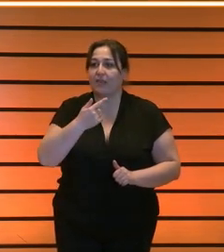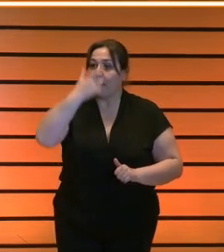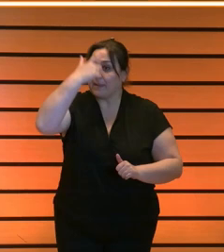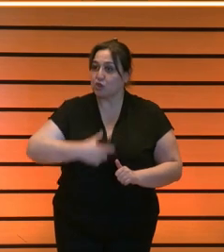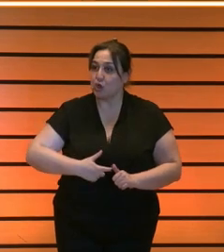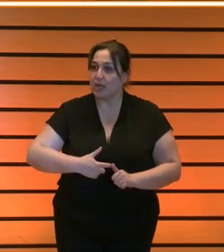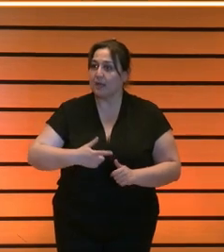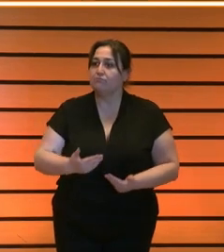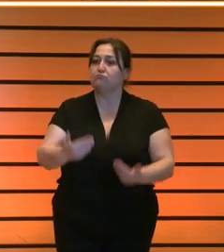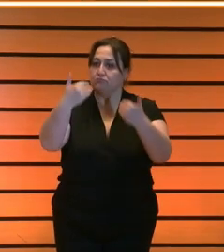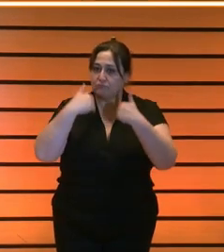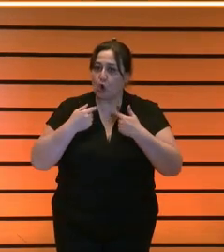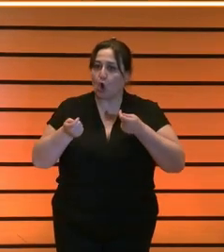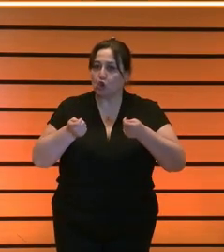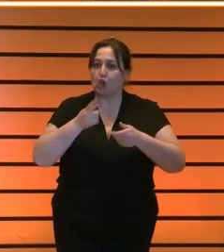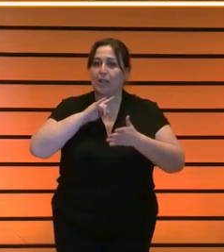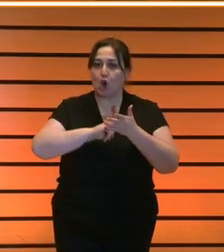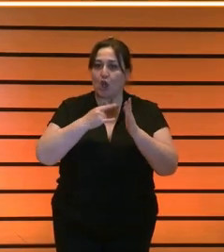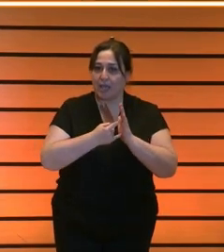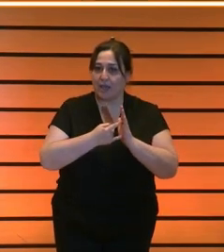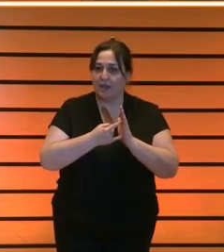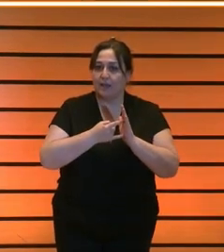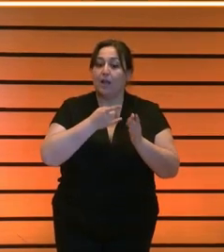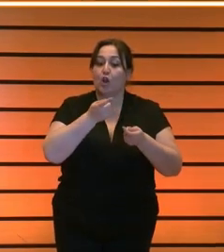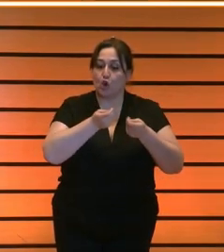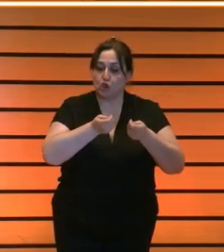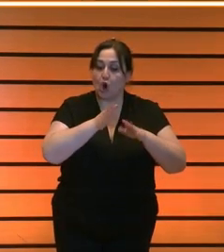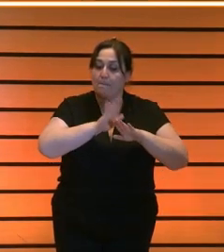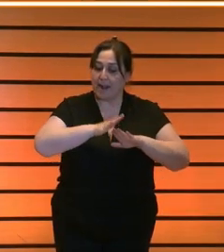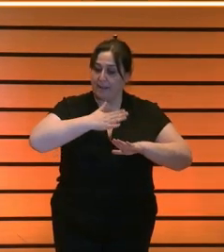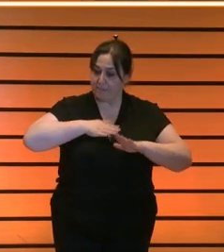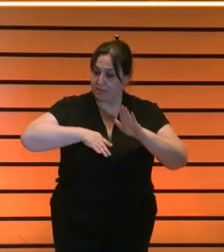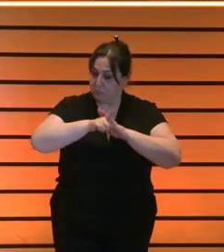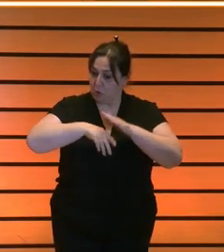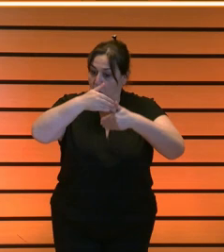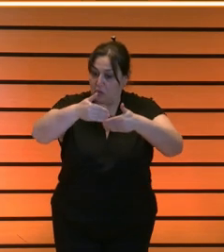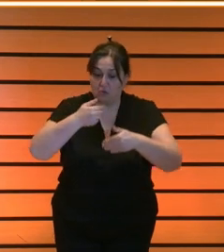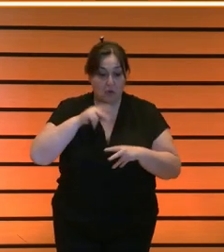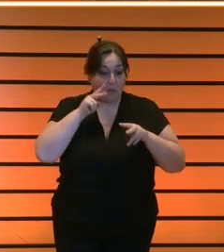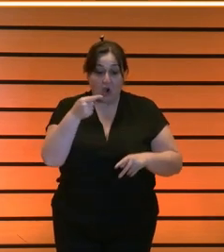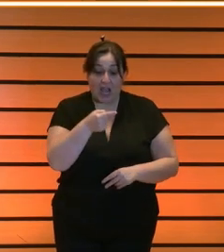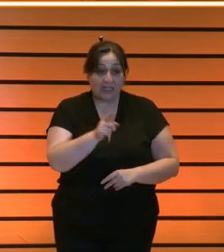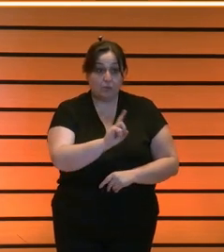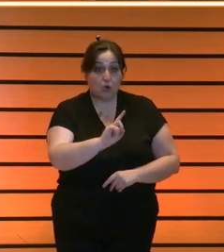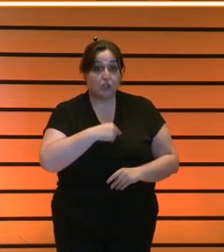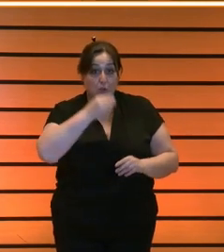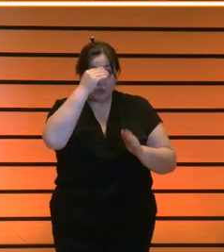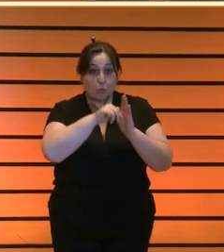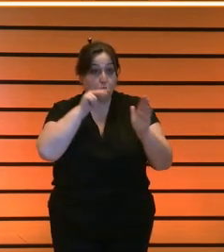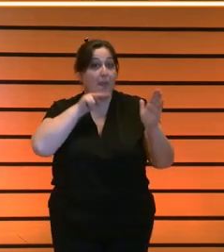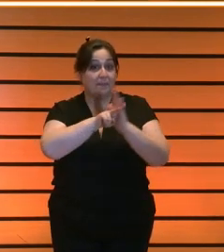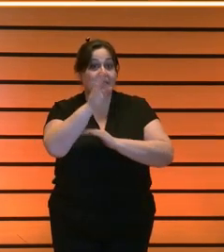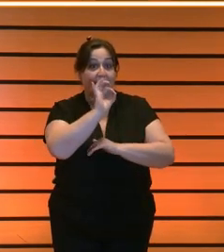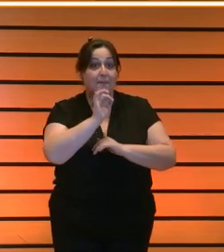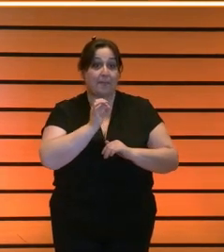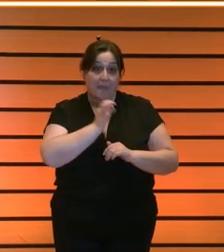gobierna la tecnología y lo hace para su promoción yo no veo los riesgos a mí me parece que ese es el enfoque por eso